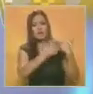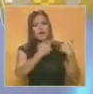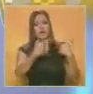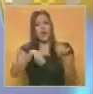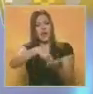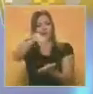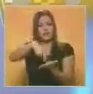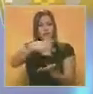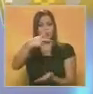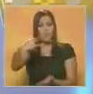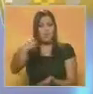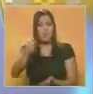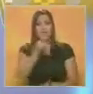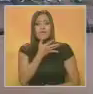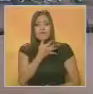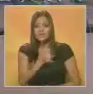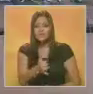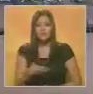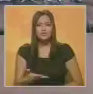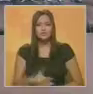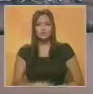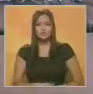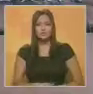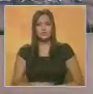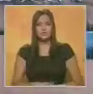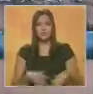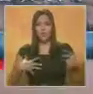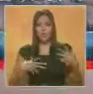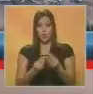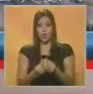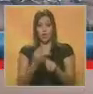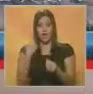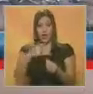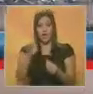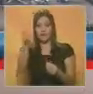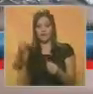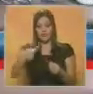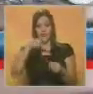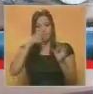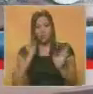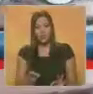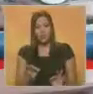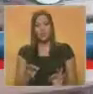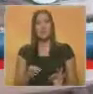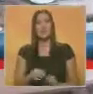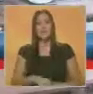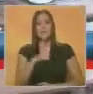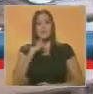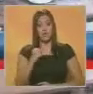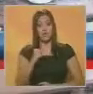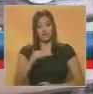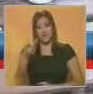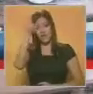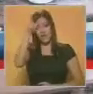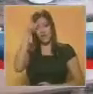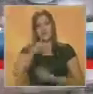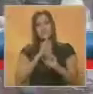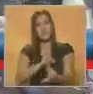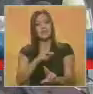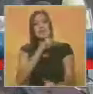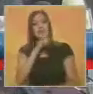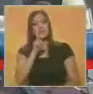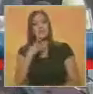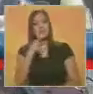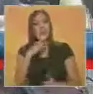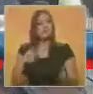regiones lirio Pérez los amplía acompañado de su gabinete de seguridad y el Estado Mayor de la policía Falcón reaccionó ante lo que llamó